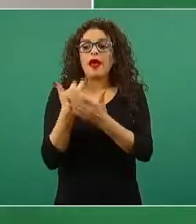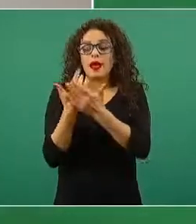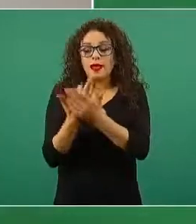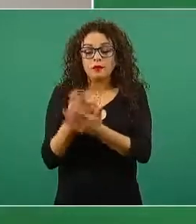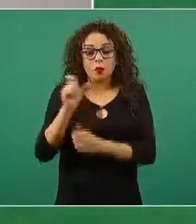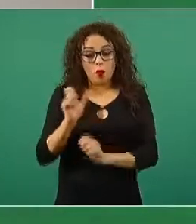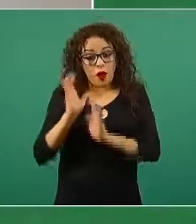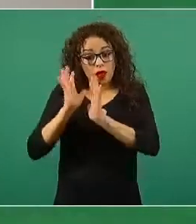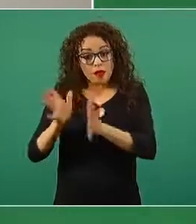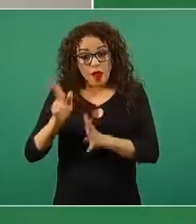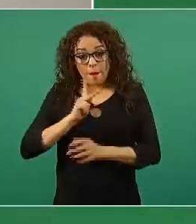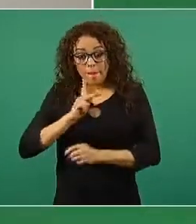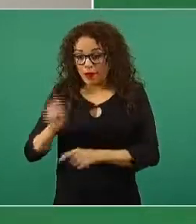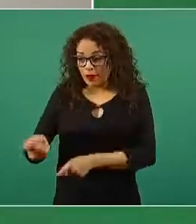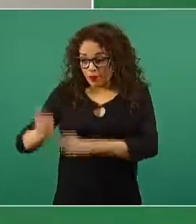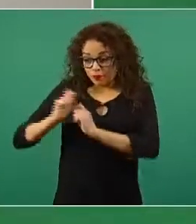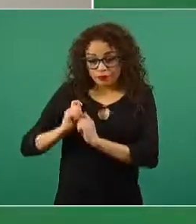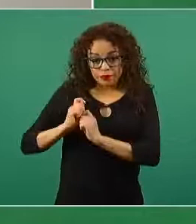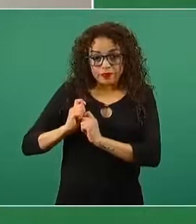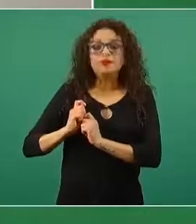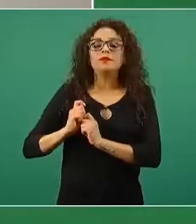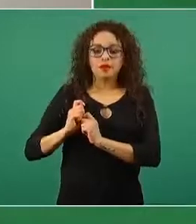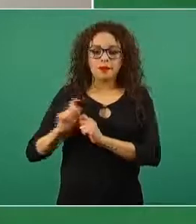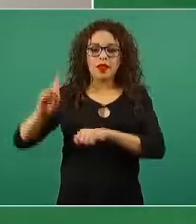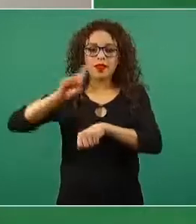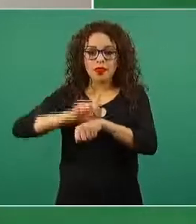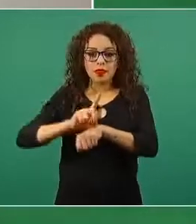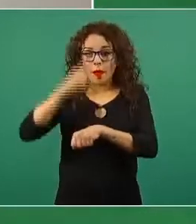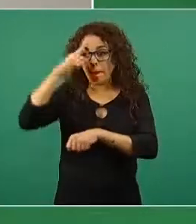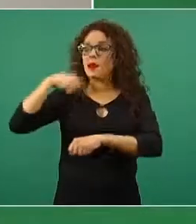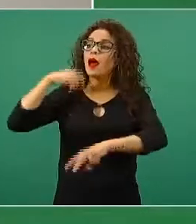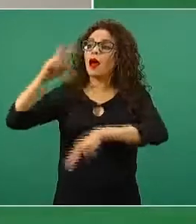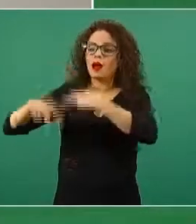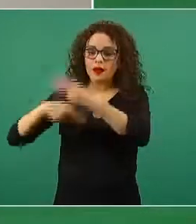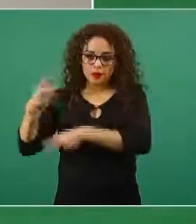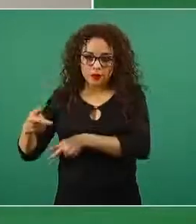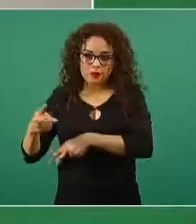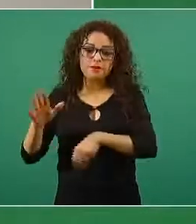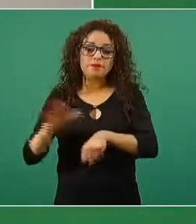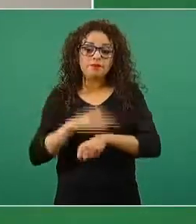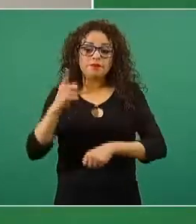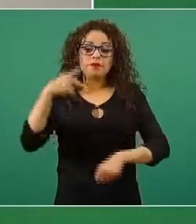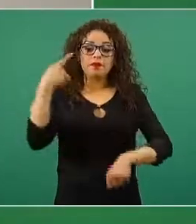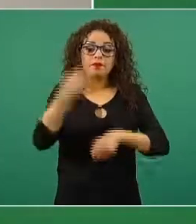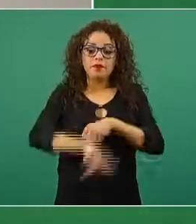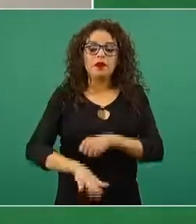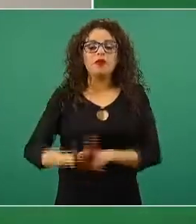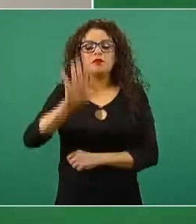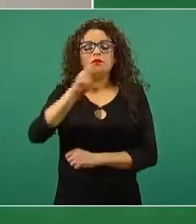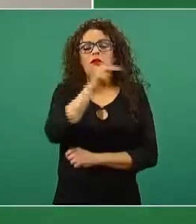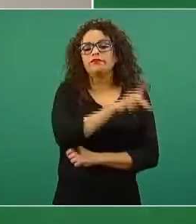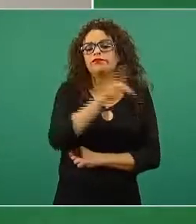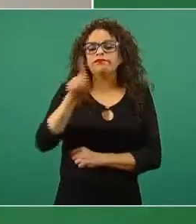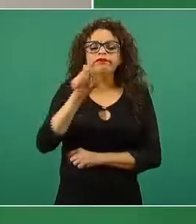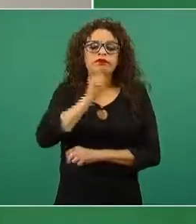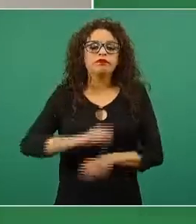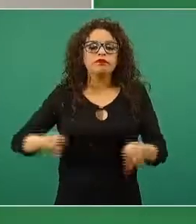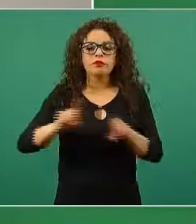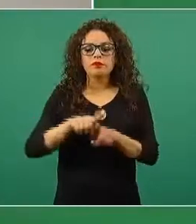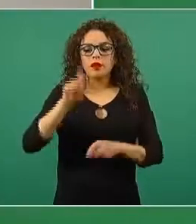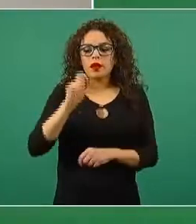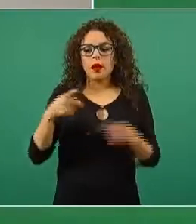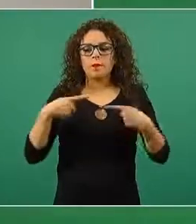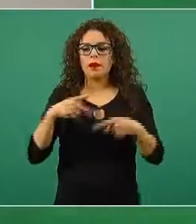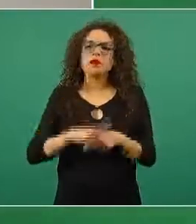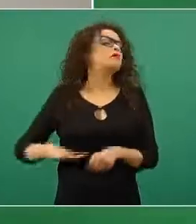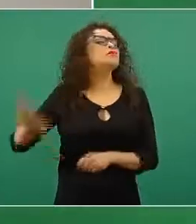llegue este turno que me corresponda, porque mi riesgo es muy similar al de la